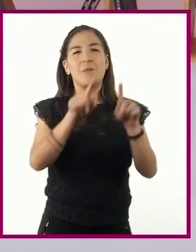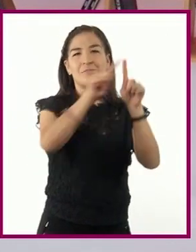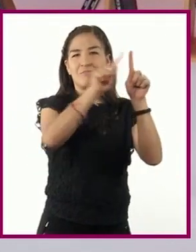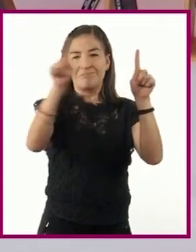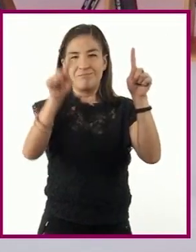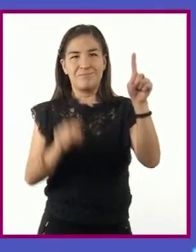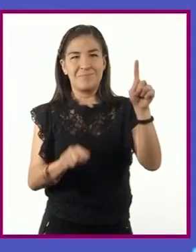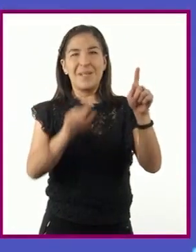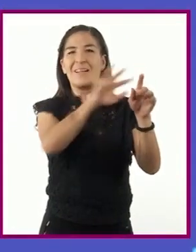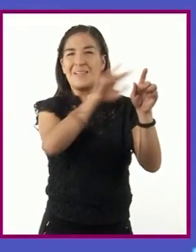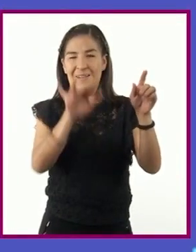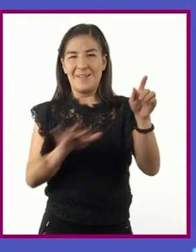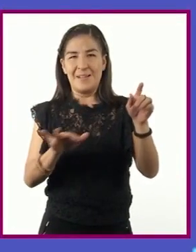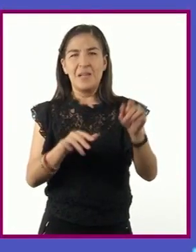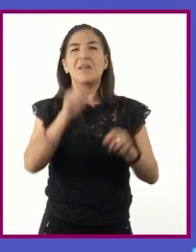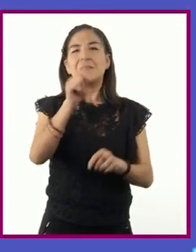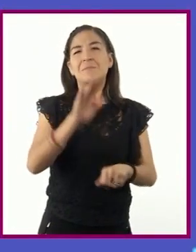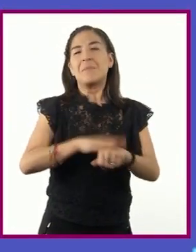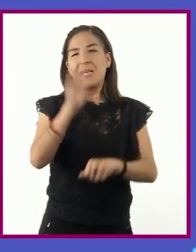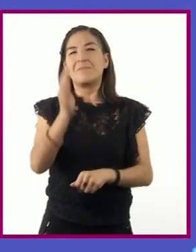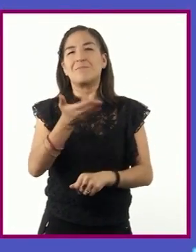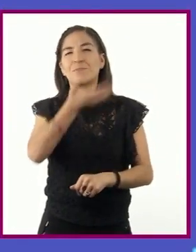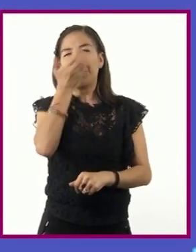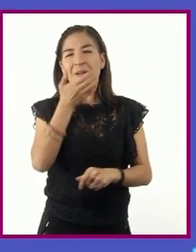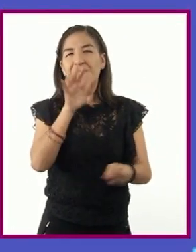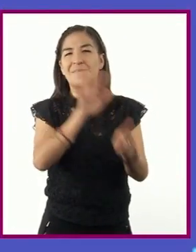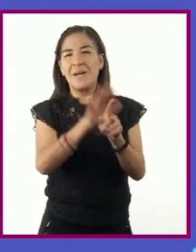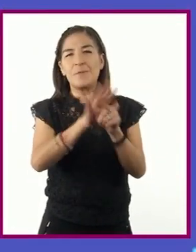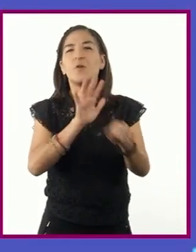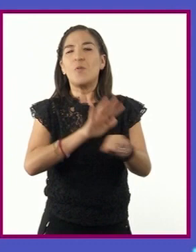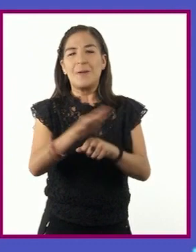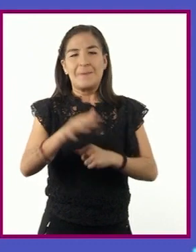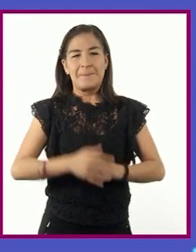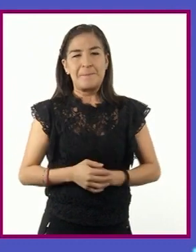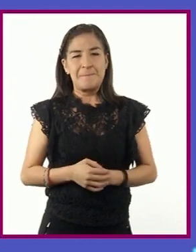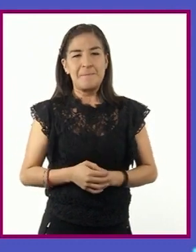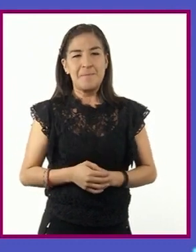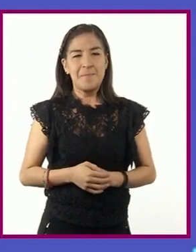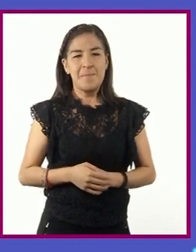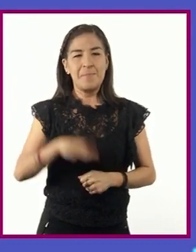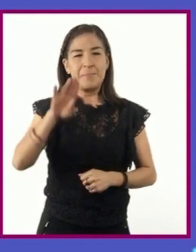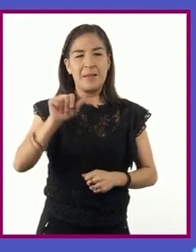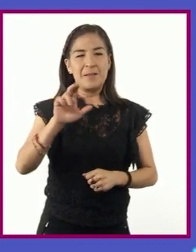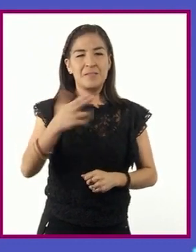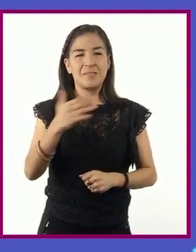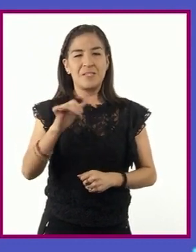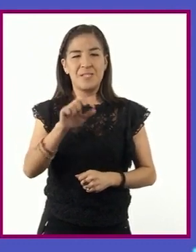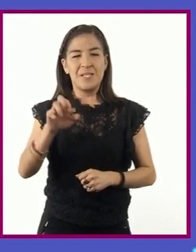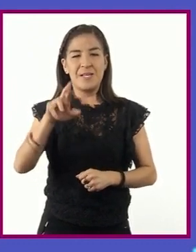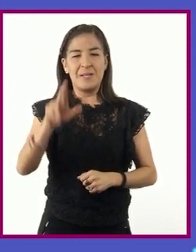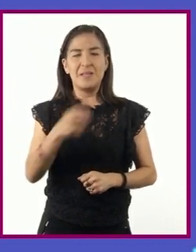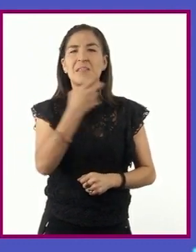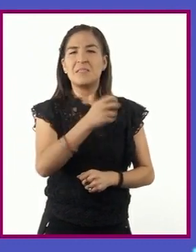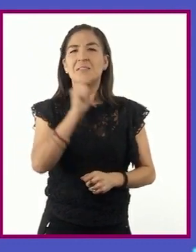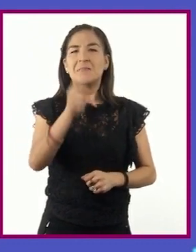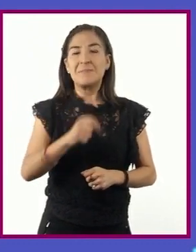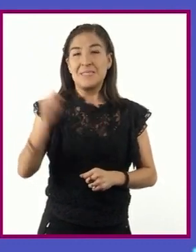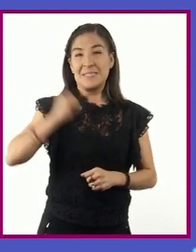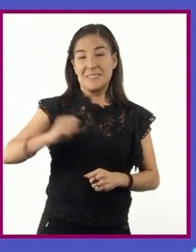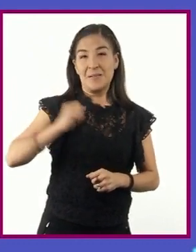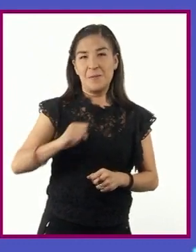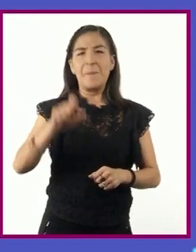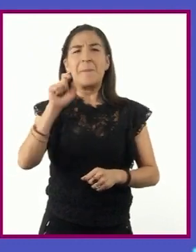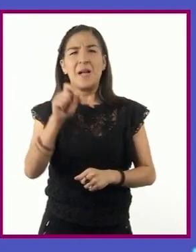únicamente. Un acróstico muy famoso en español es el Bachiller, de Fernando de Rojas. Durante el siglo